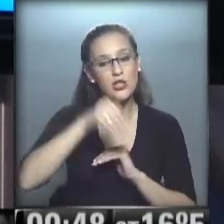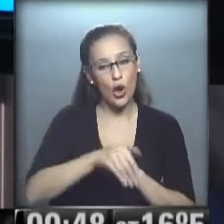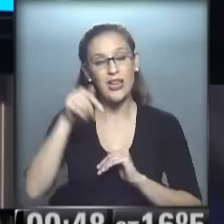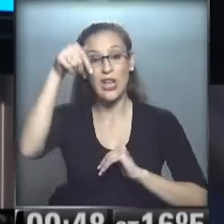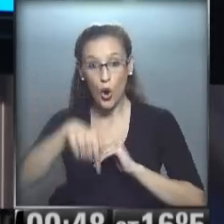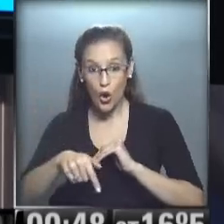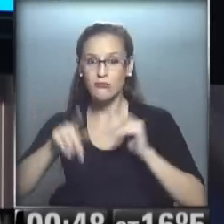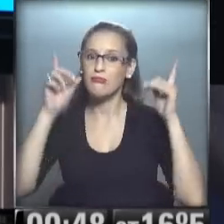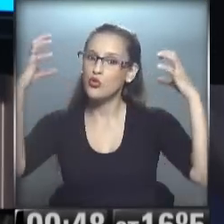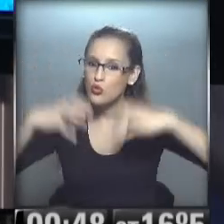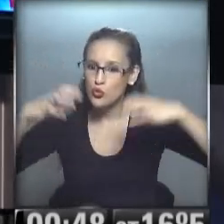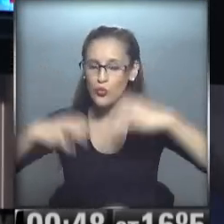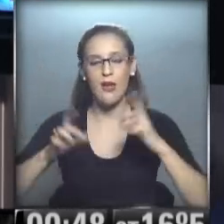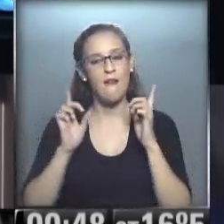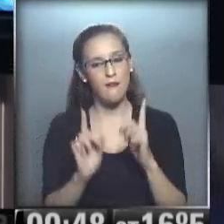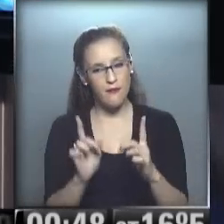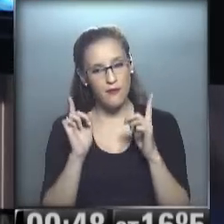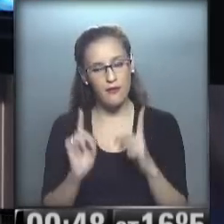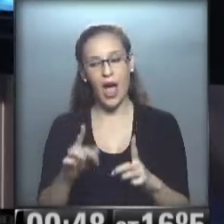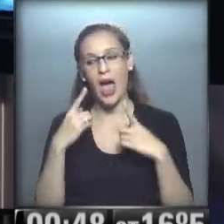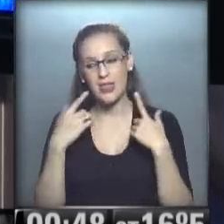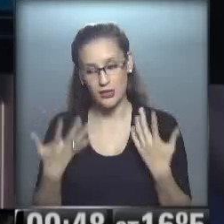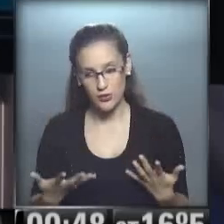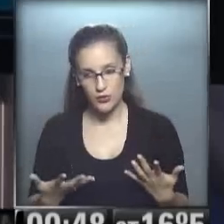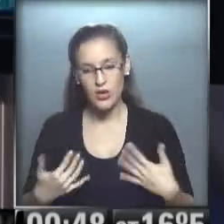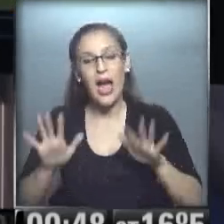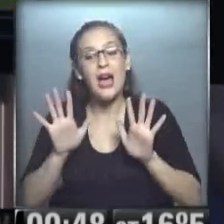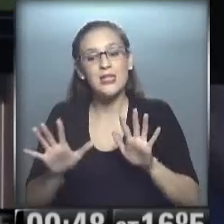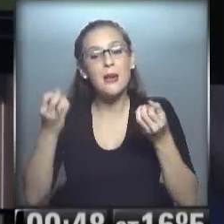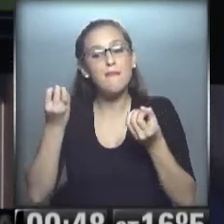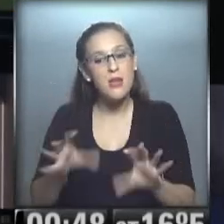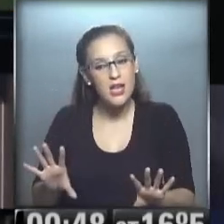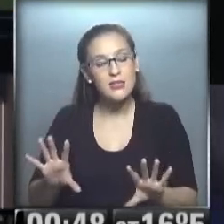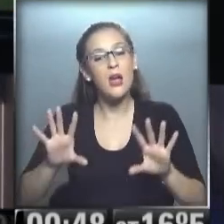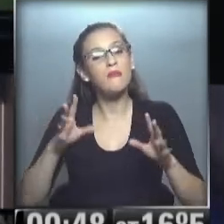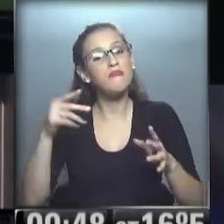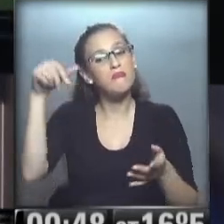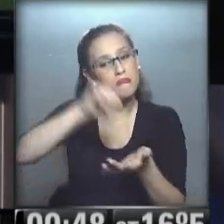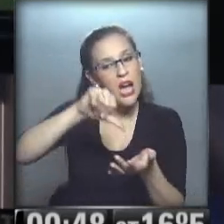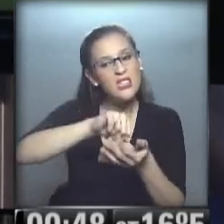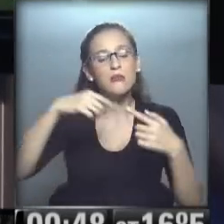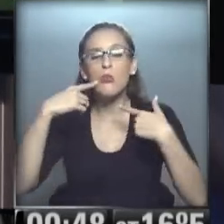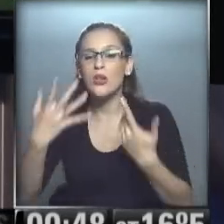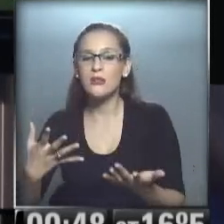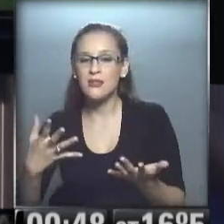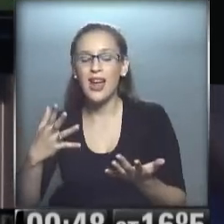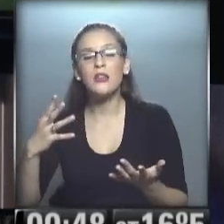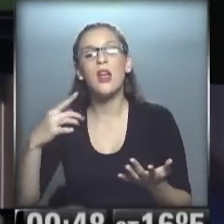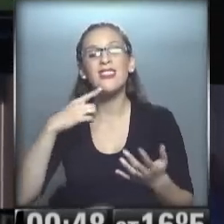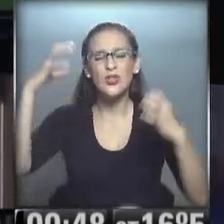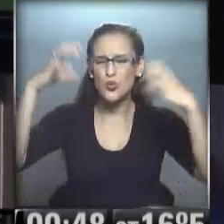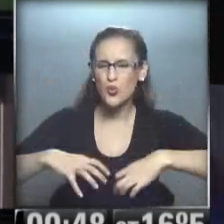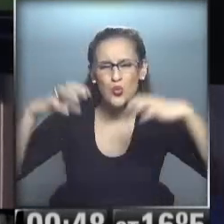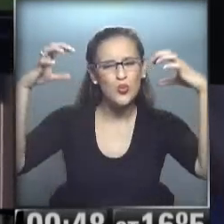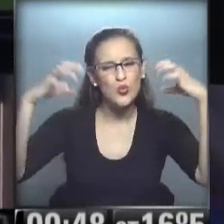tormentas, así que atención en esta zona. De esta manera comenzamos entonces. Entonces el recorrido por nuestro país. Empezamos por el noreste, lluvias y tormentas en